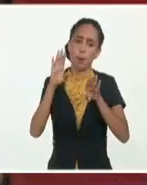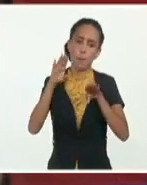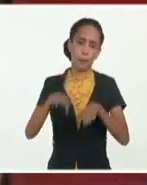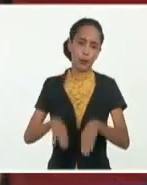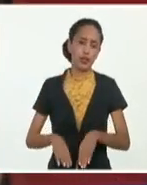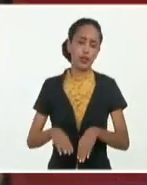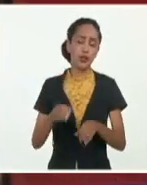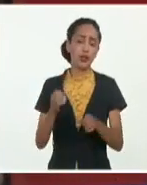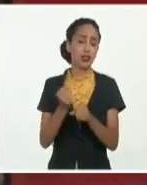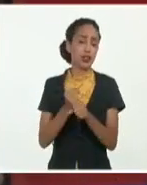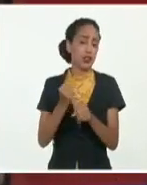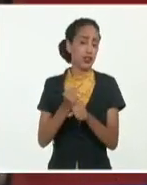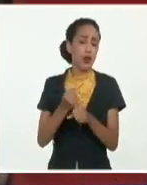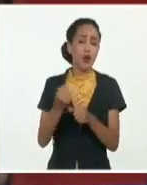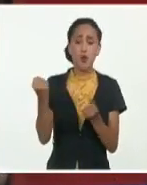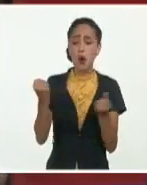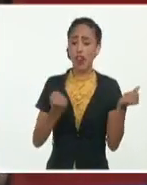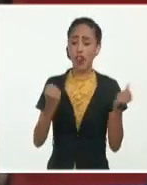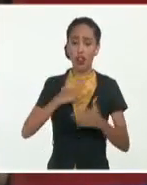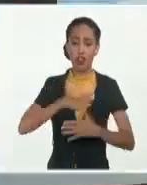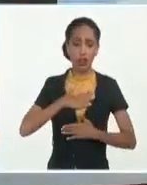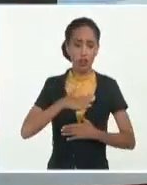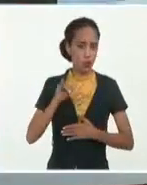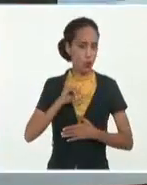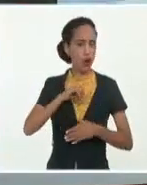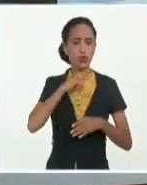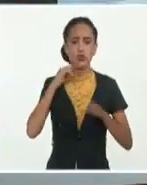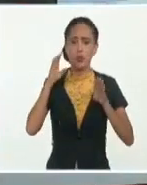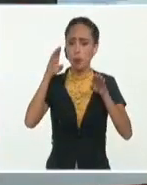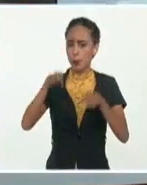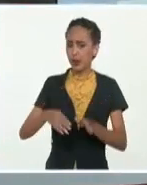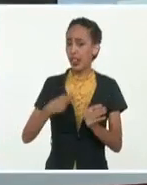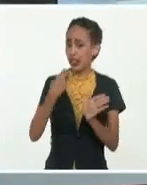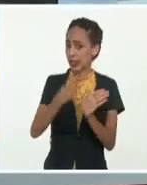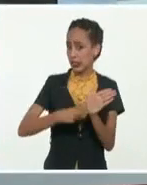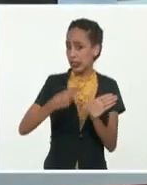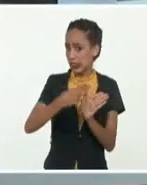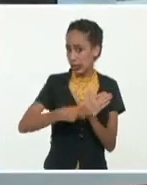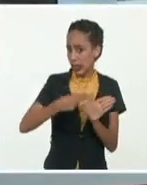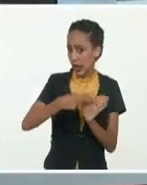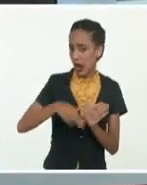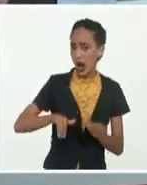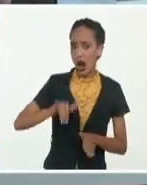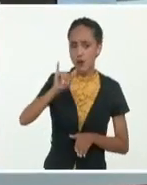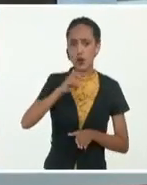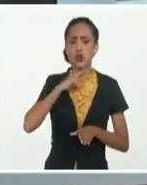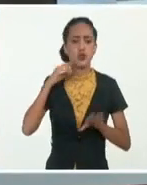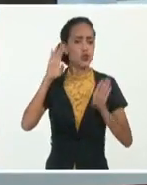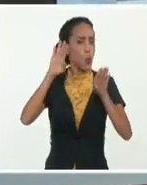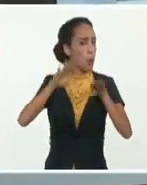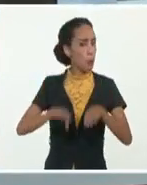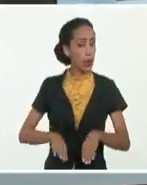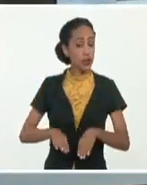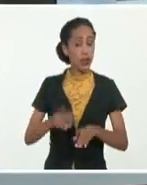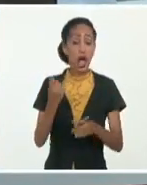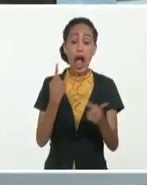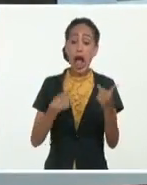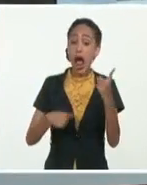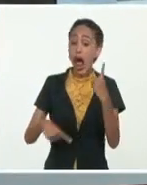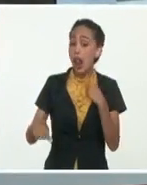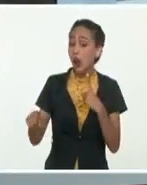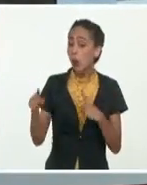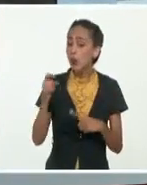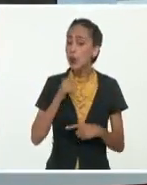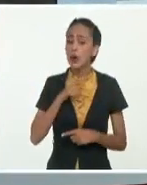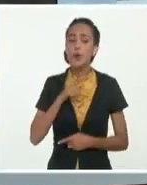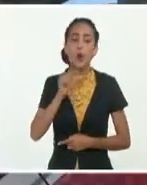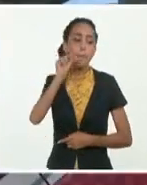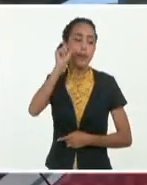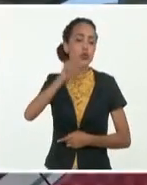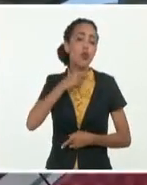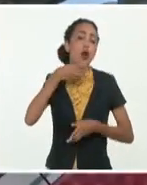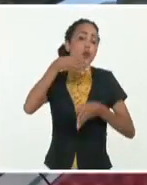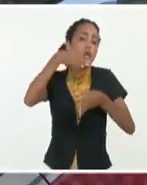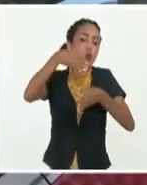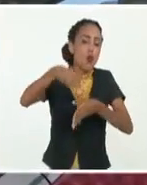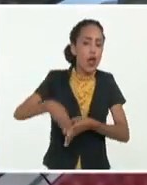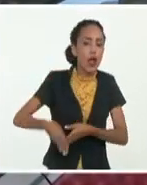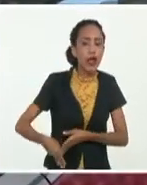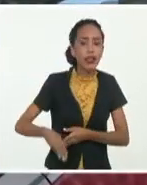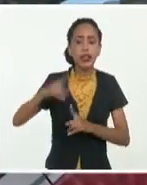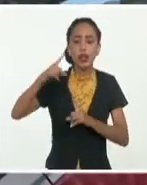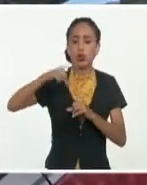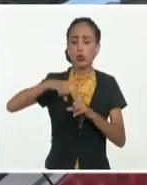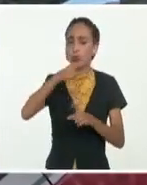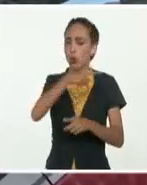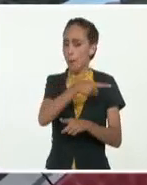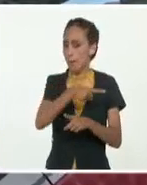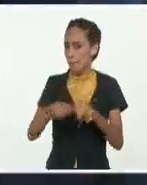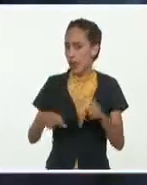el interprovincial de trenes y aviones de pasajeros, salvo casos excepcionales de fallecimiento, turnos médicos